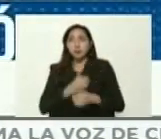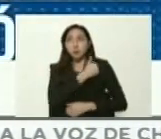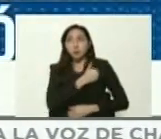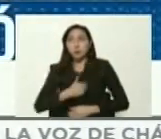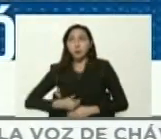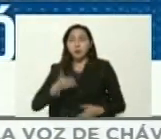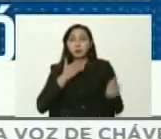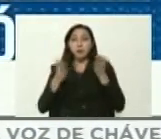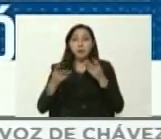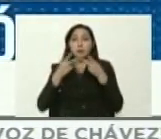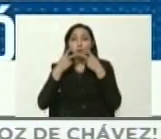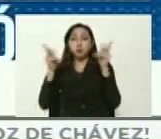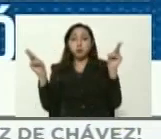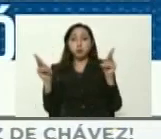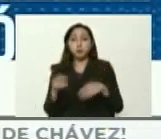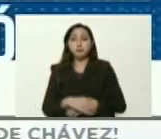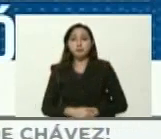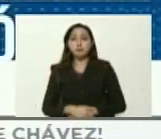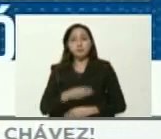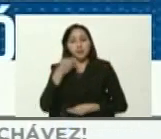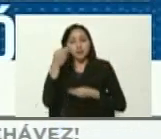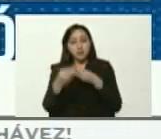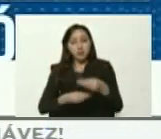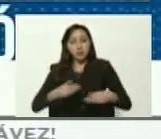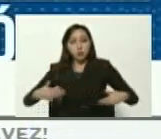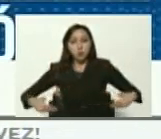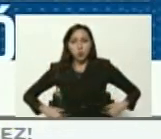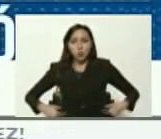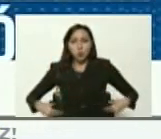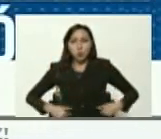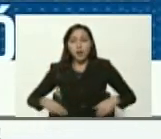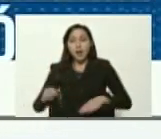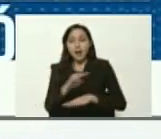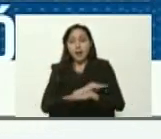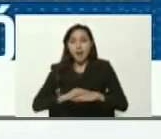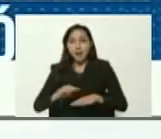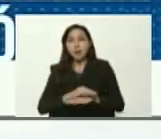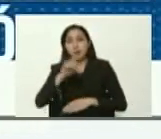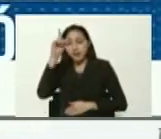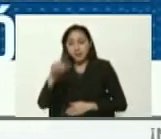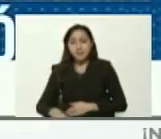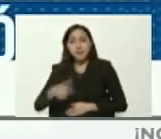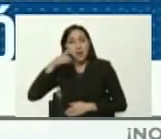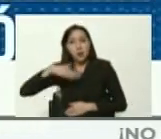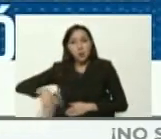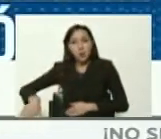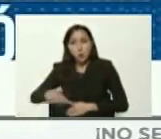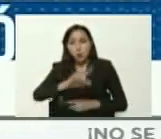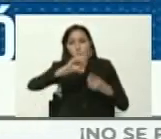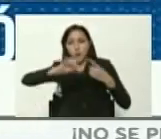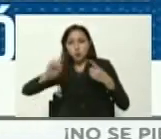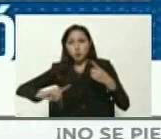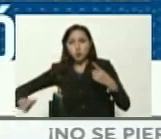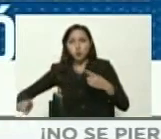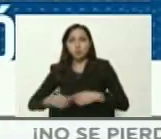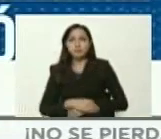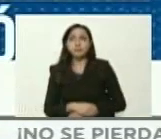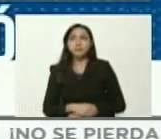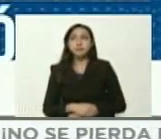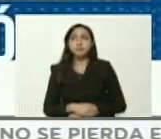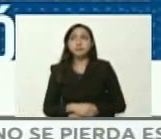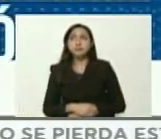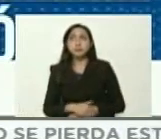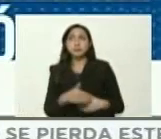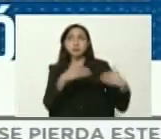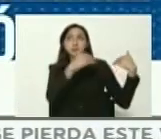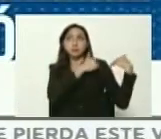Servicios Públicos, que está haciendo un gran esfuerzo, además es ministro del Poder Popular para la Energía Eléctrica. Y está encargado